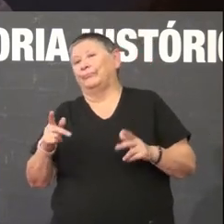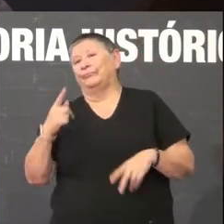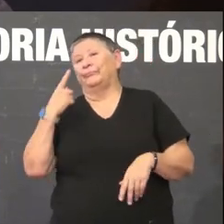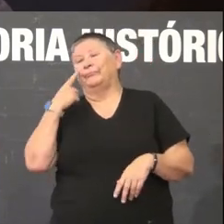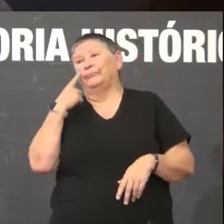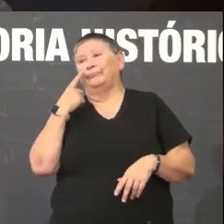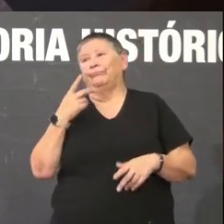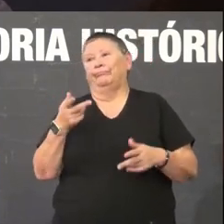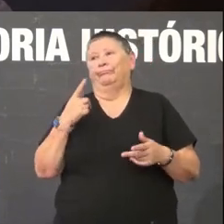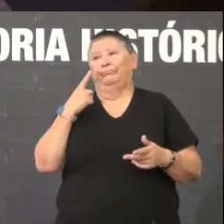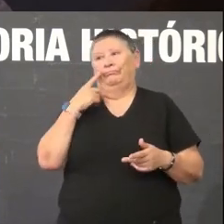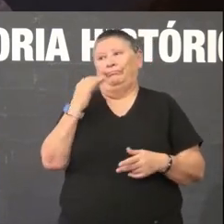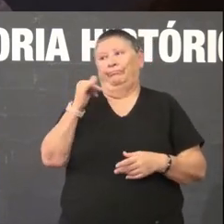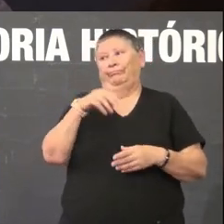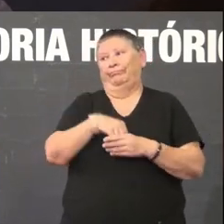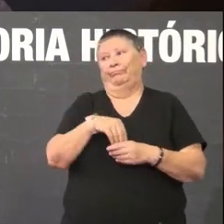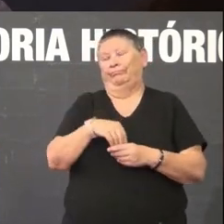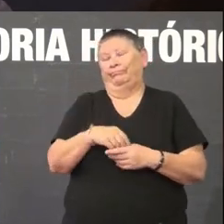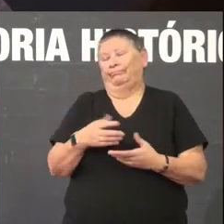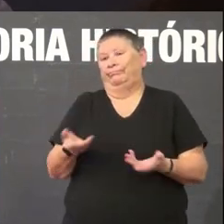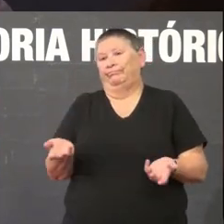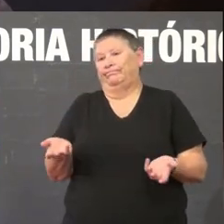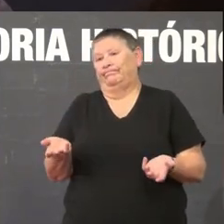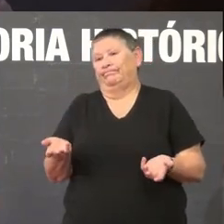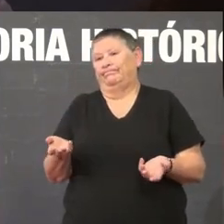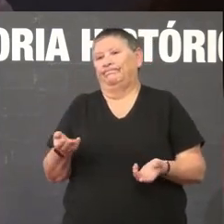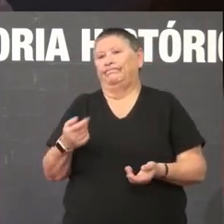que, bueno, eu simplemente